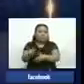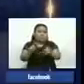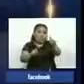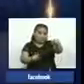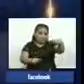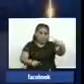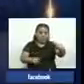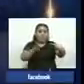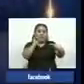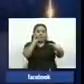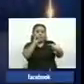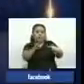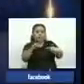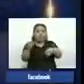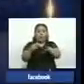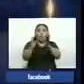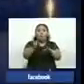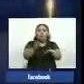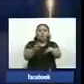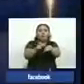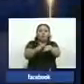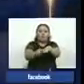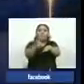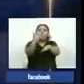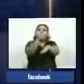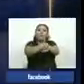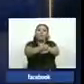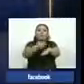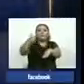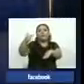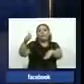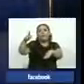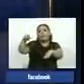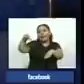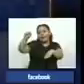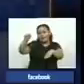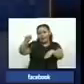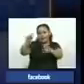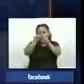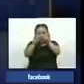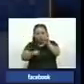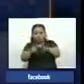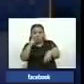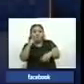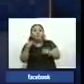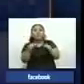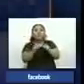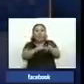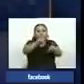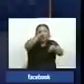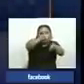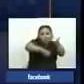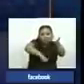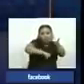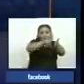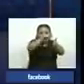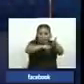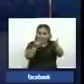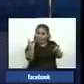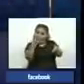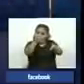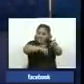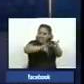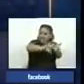de ellas es la colocación de GPS, también validadores de pago. Entre esas también